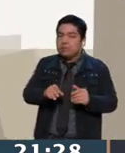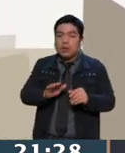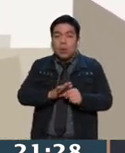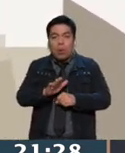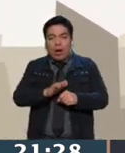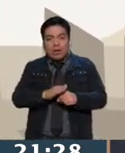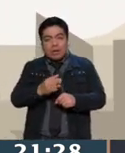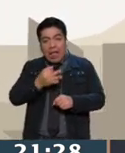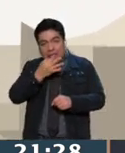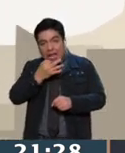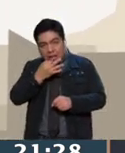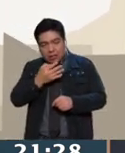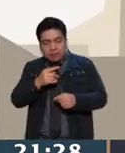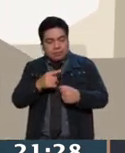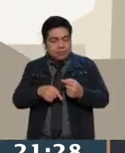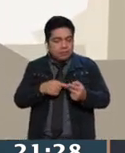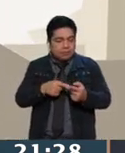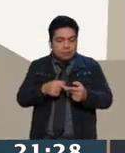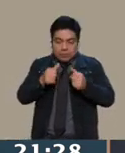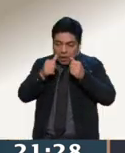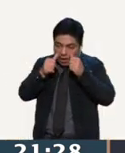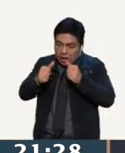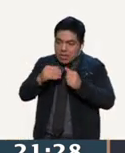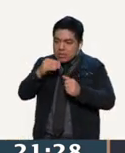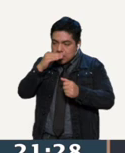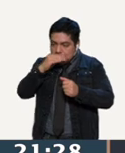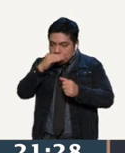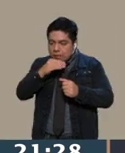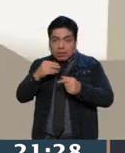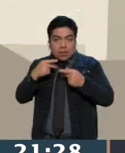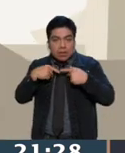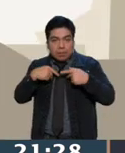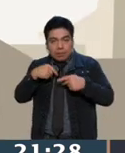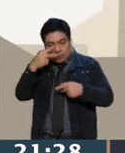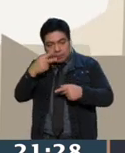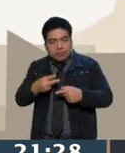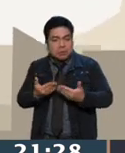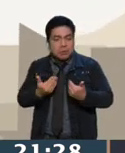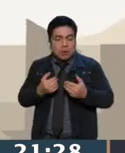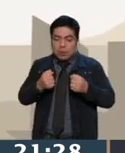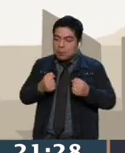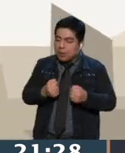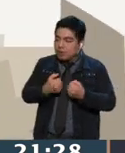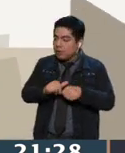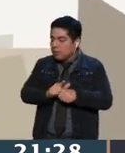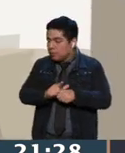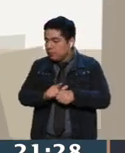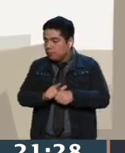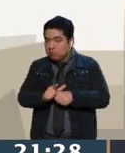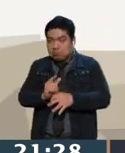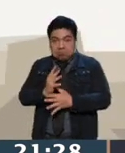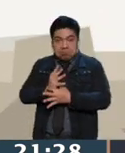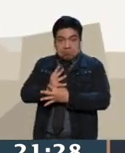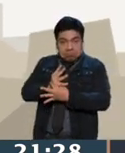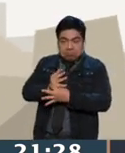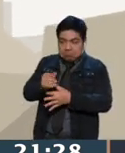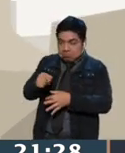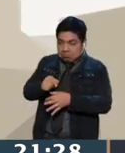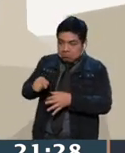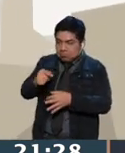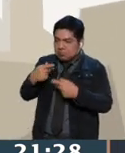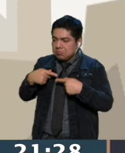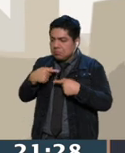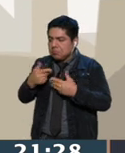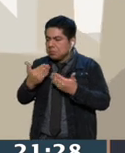dar atención médica gratuita a las personas que no tienen seguridad social. Decir que muchas personas que no